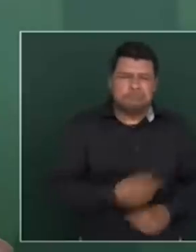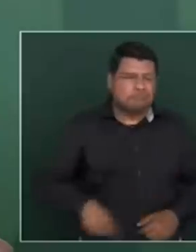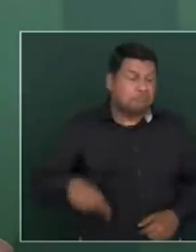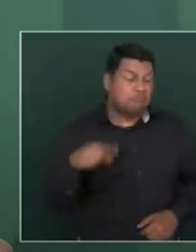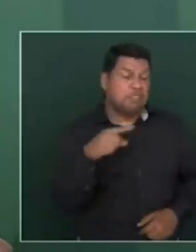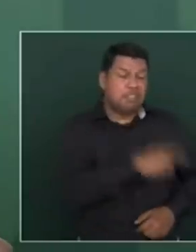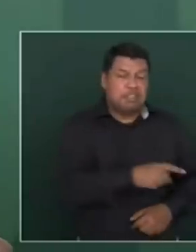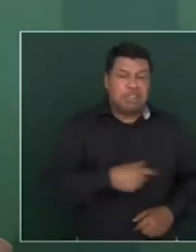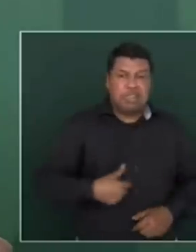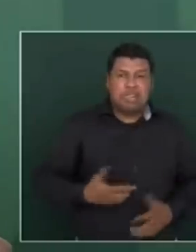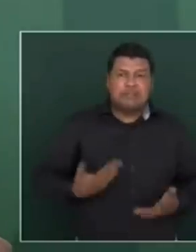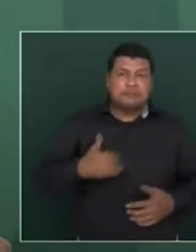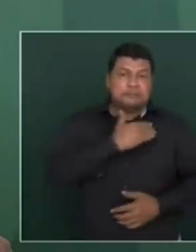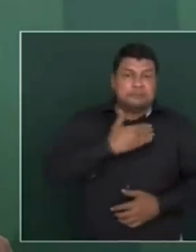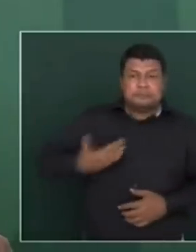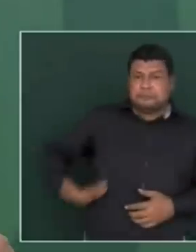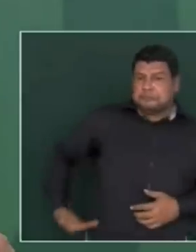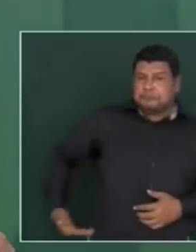de que cuando terminó